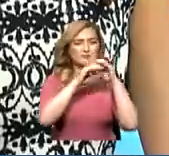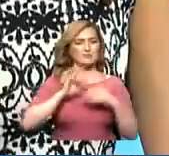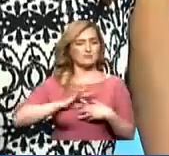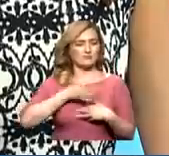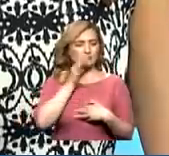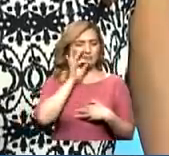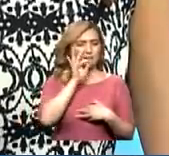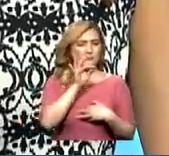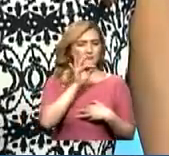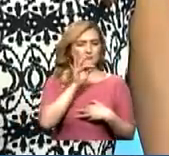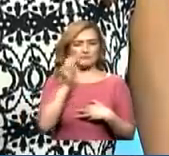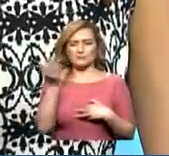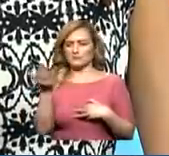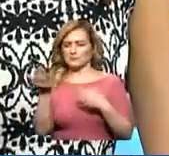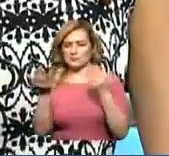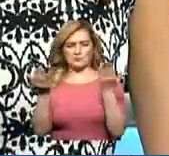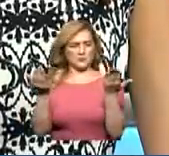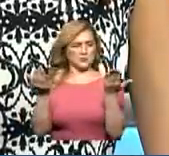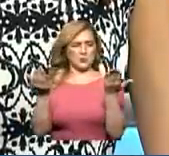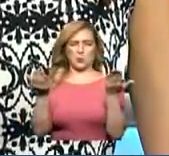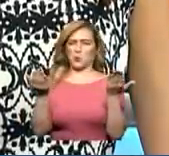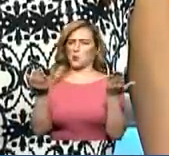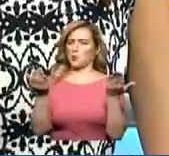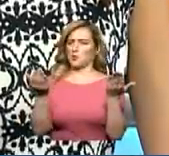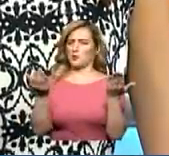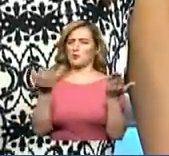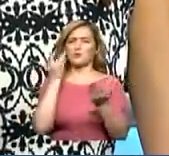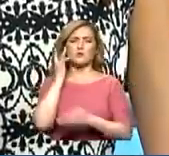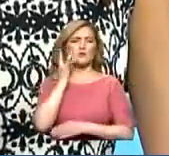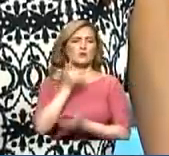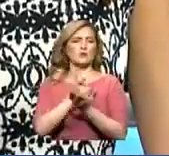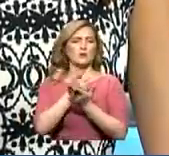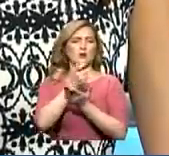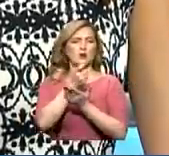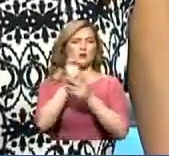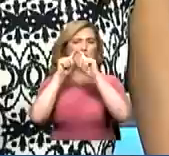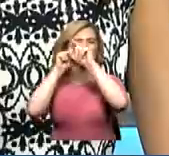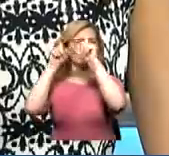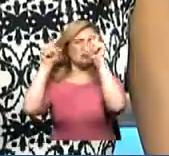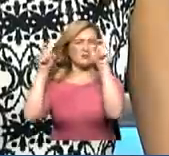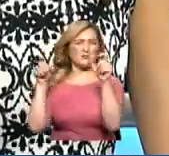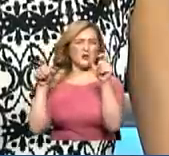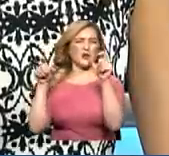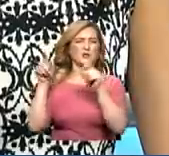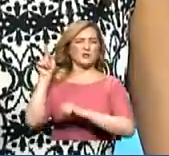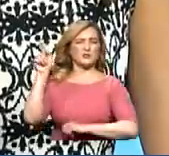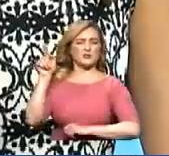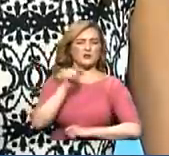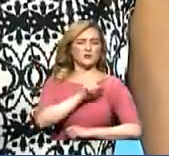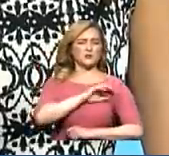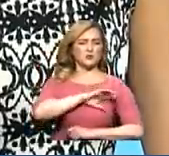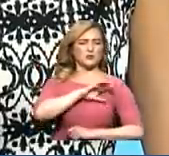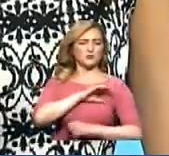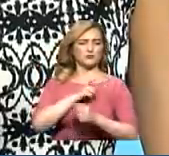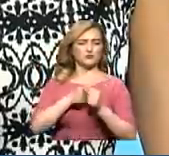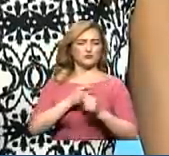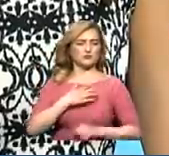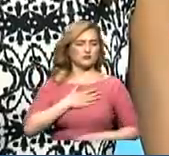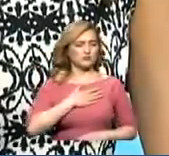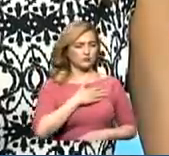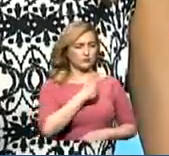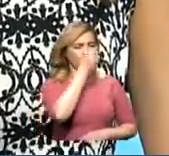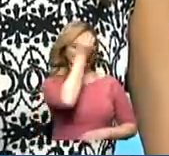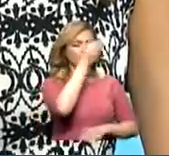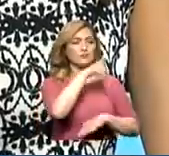COVID-19 ahondan las dudas sobre la compra de 100.000 kits a la empresa Salumed S.A. por parte del municipio de Quito. Hola, María Gracia, ¿cómo